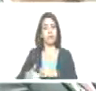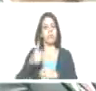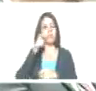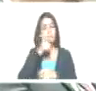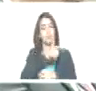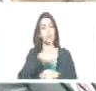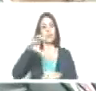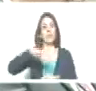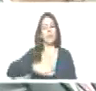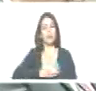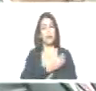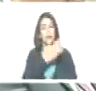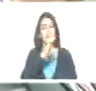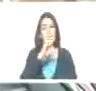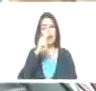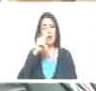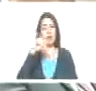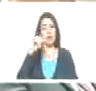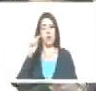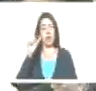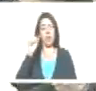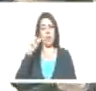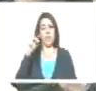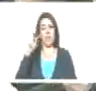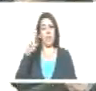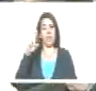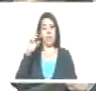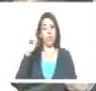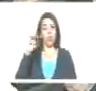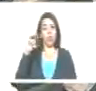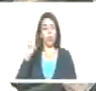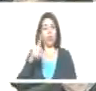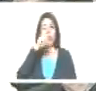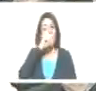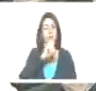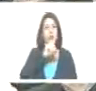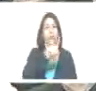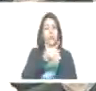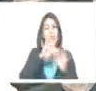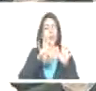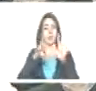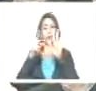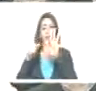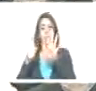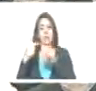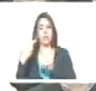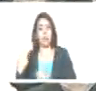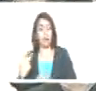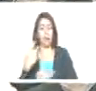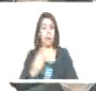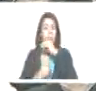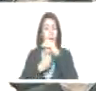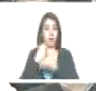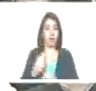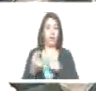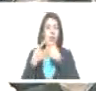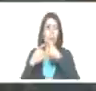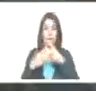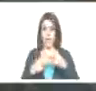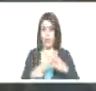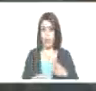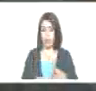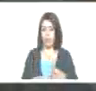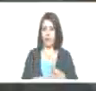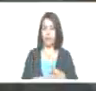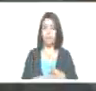Eneas Perdomo, que la grabó el año 63. Pero Eneas hizo varias grabaciones. Eneas